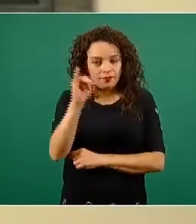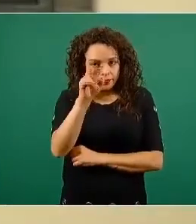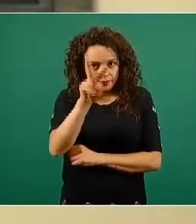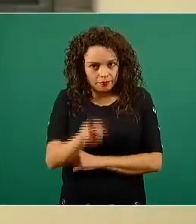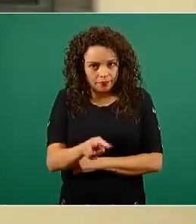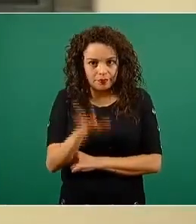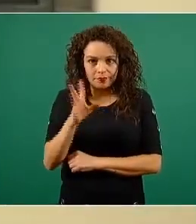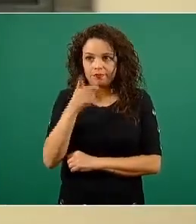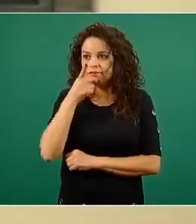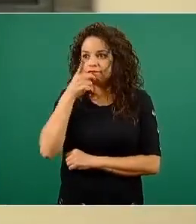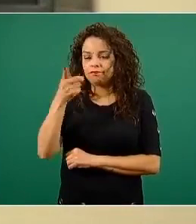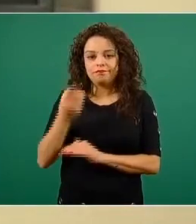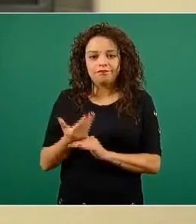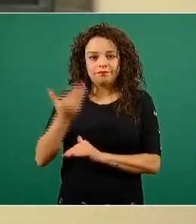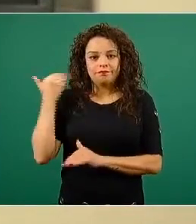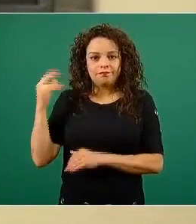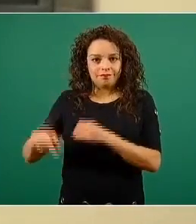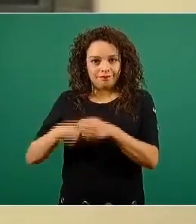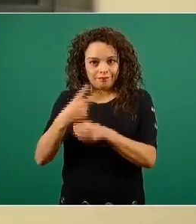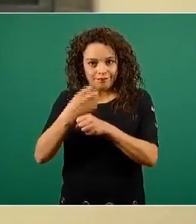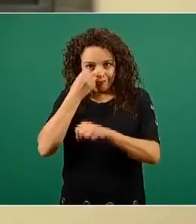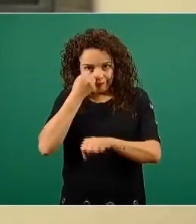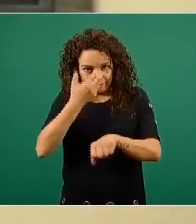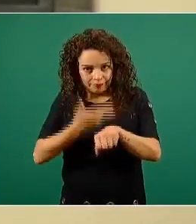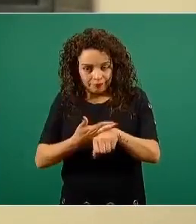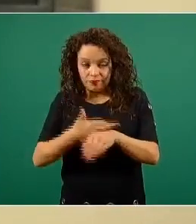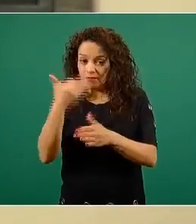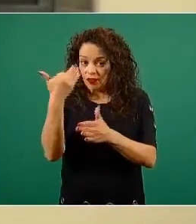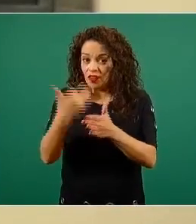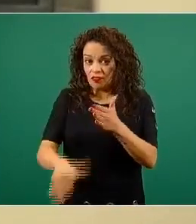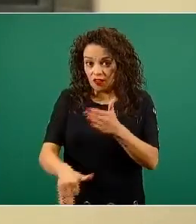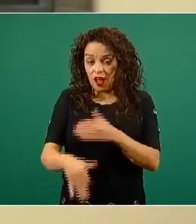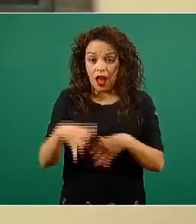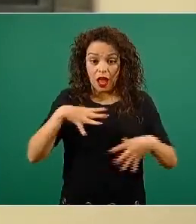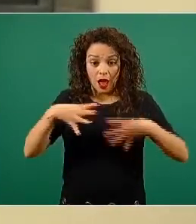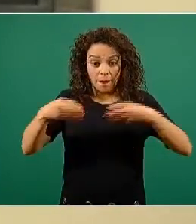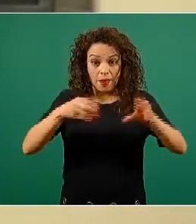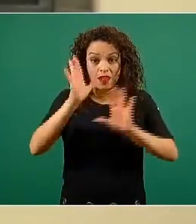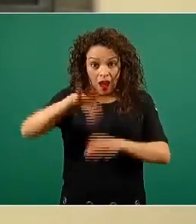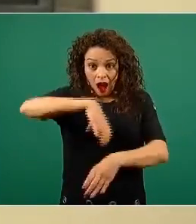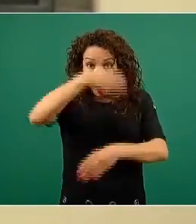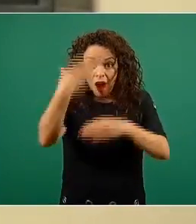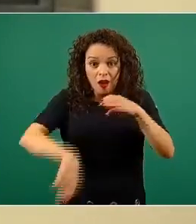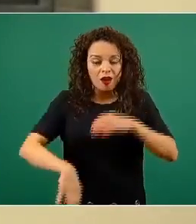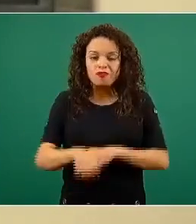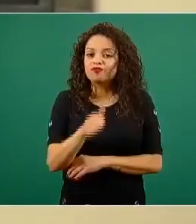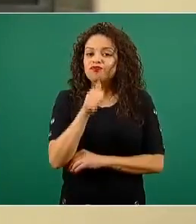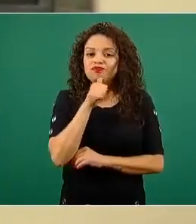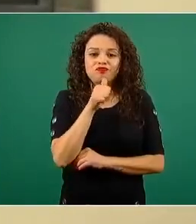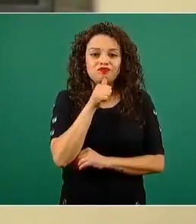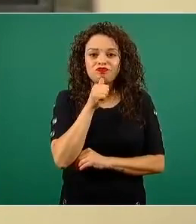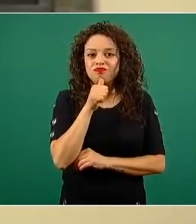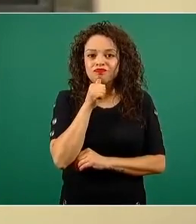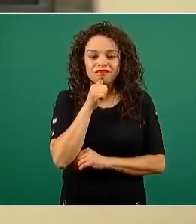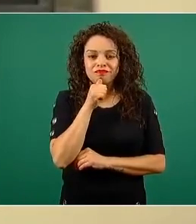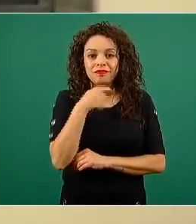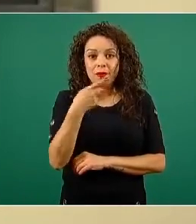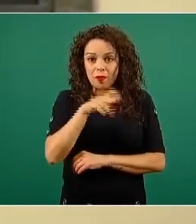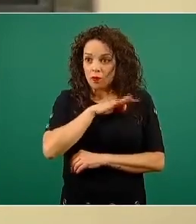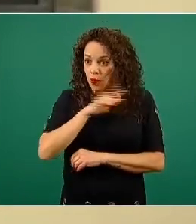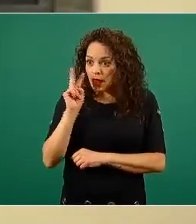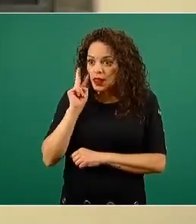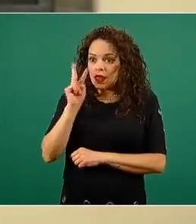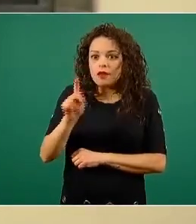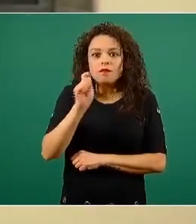el subsecretario, aún falta, la epidemia no ha terminado. Si se está viendo esa parte emotiva, la